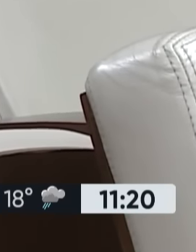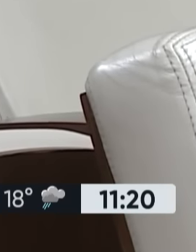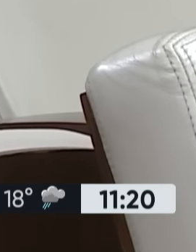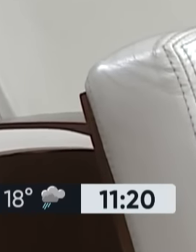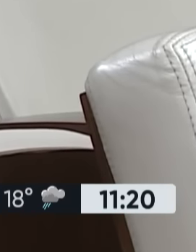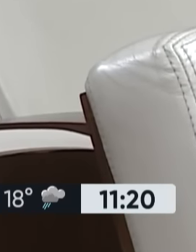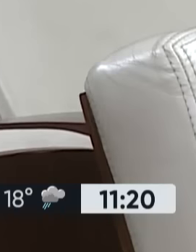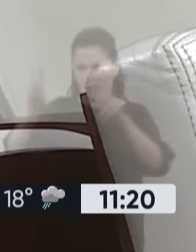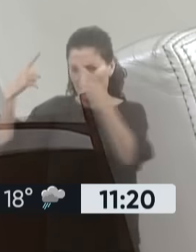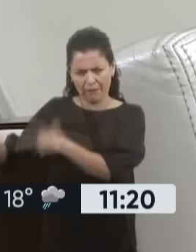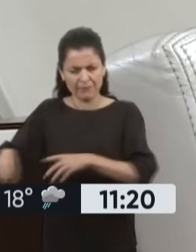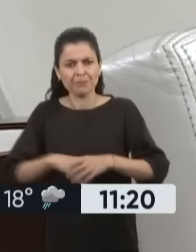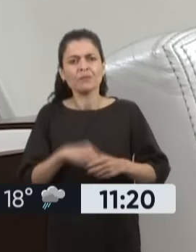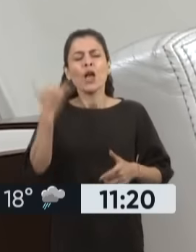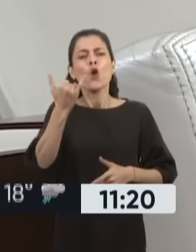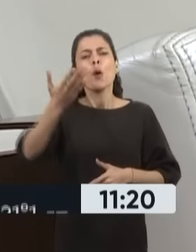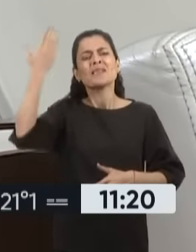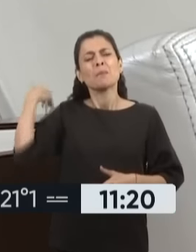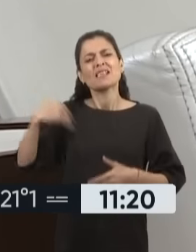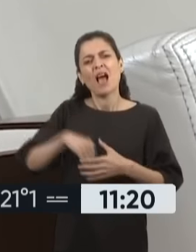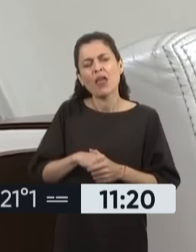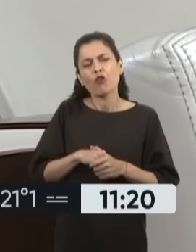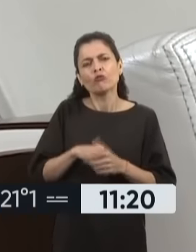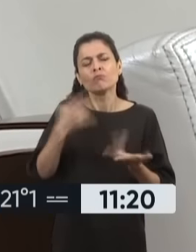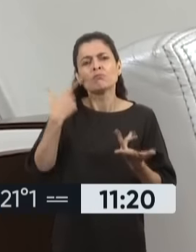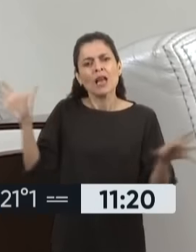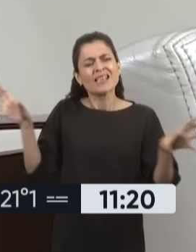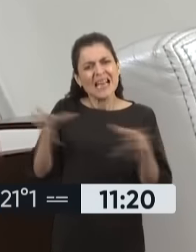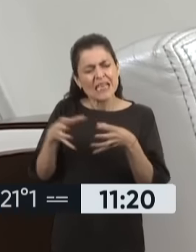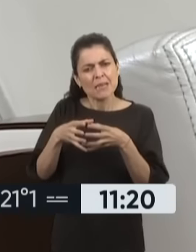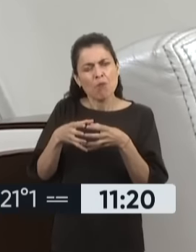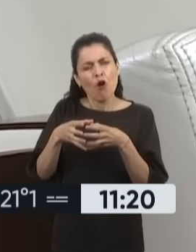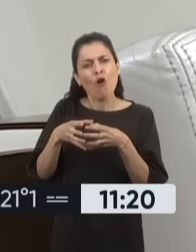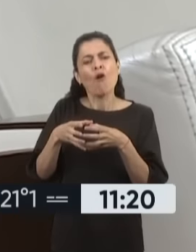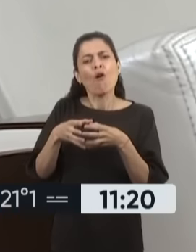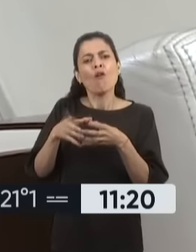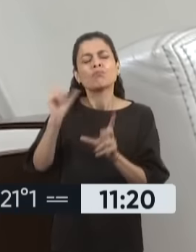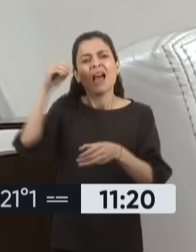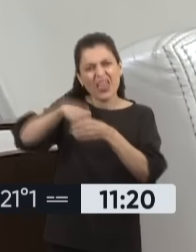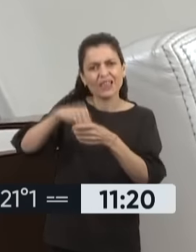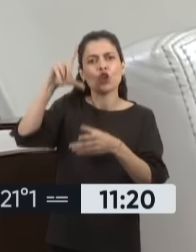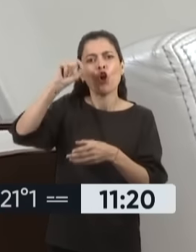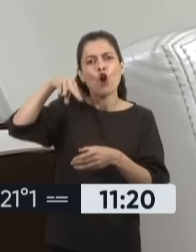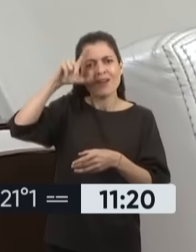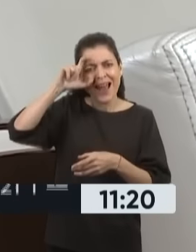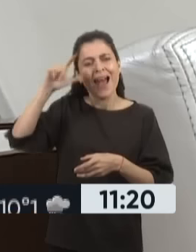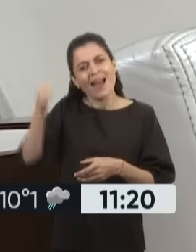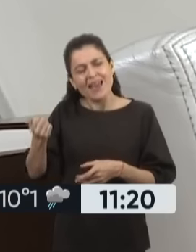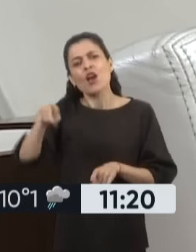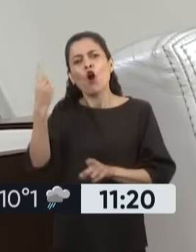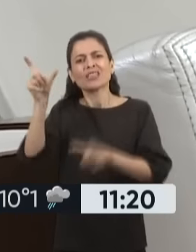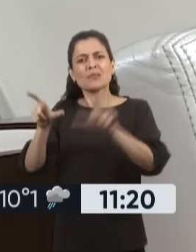cambiando el jueves pasado una delegación de bueno de la conae otros miembros del